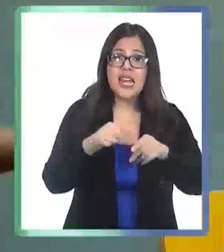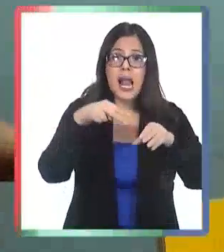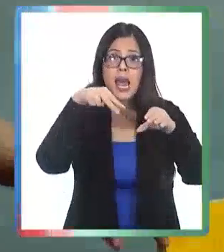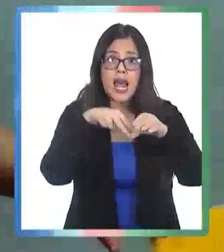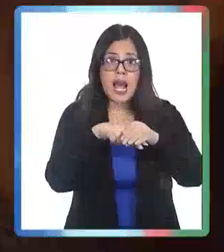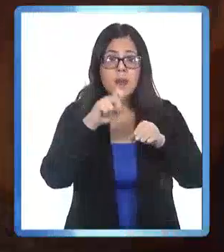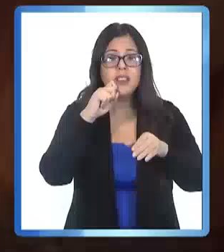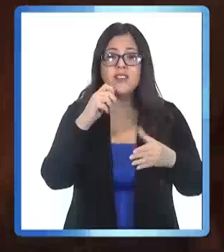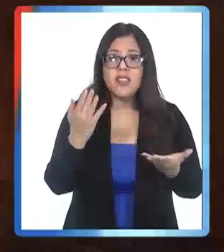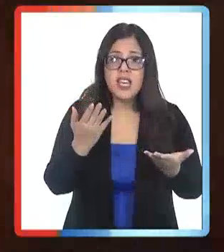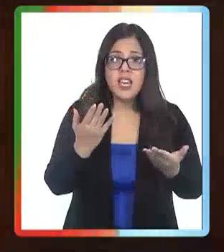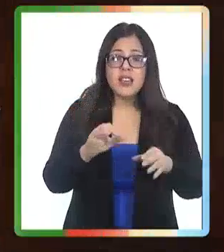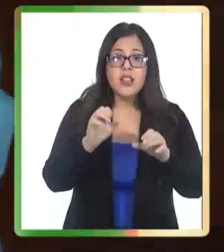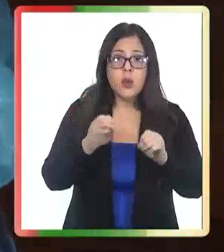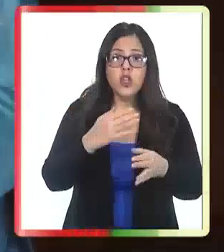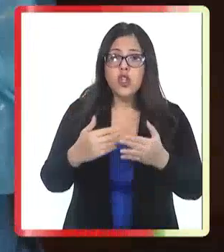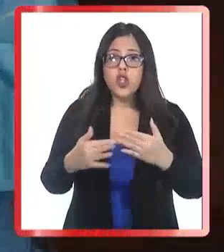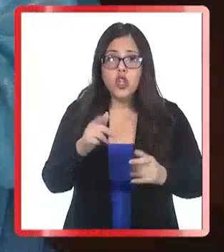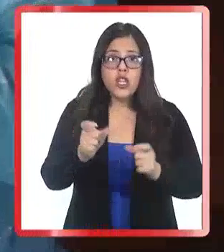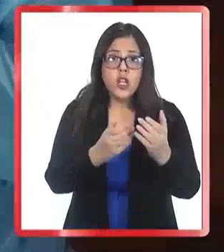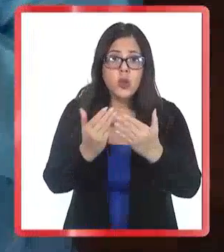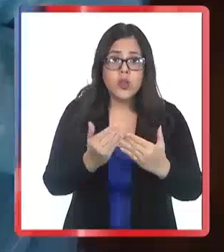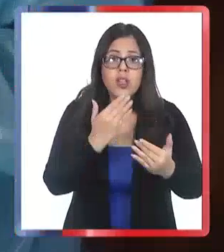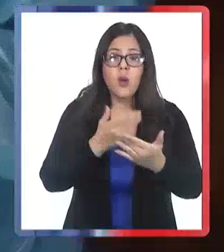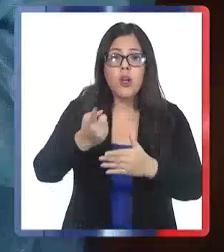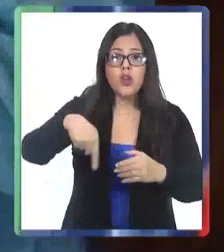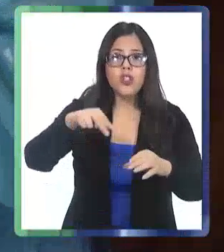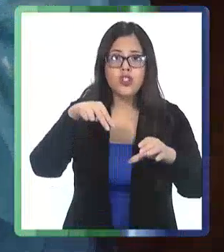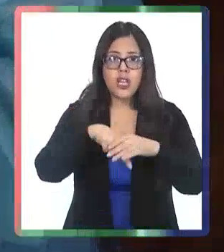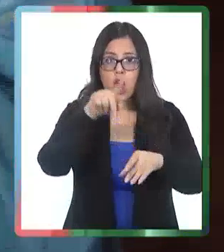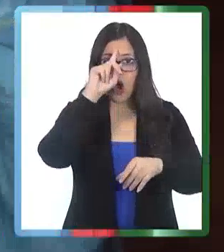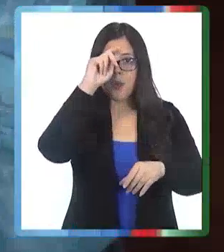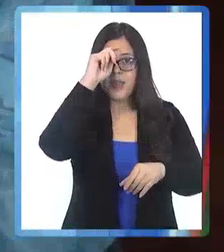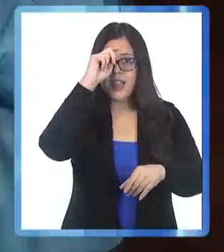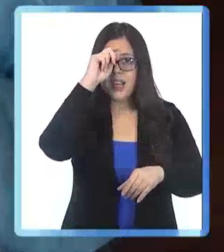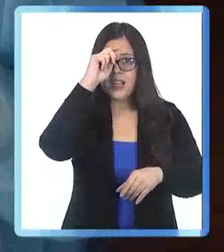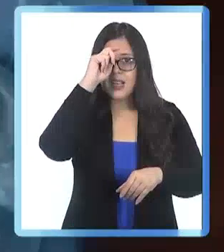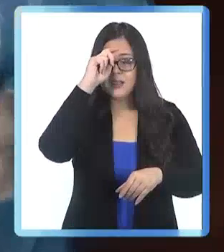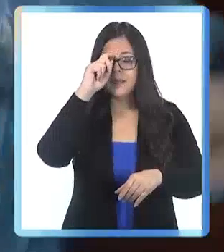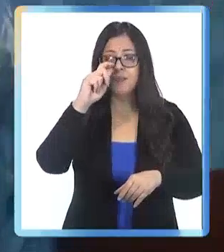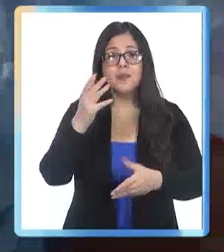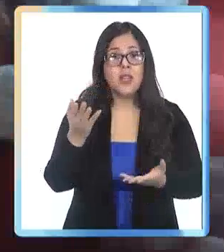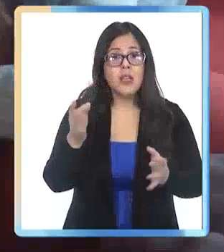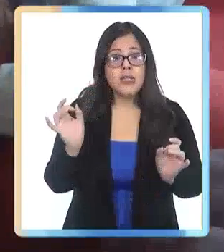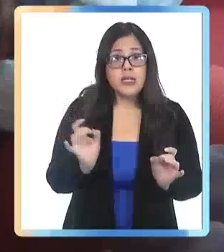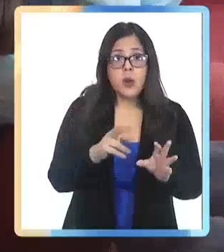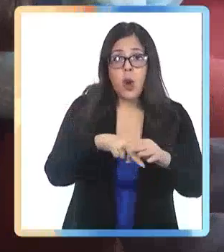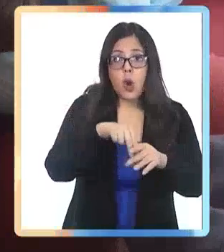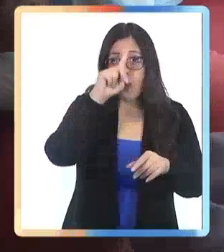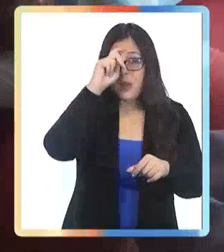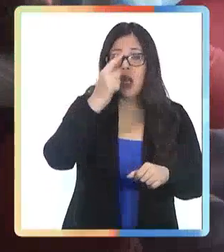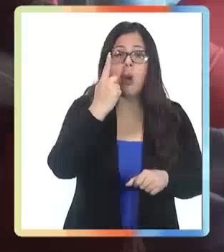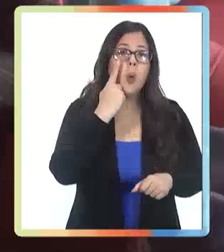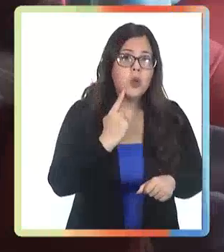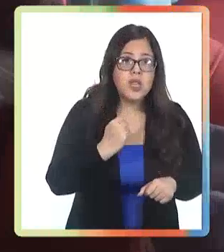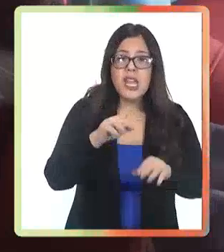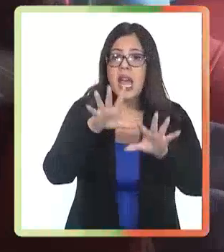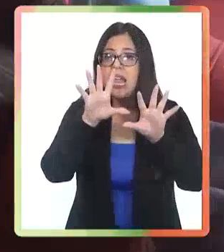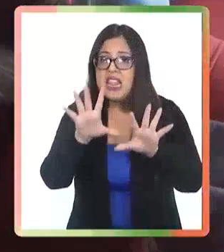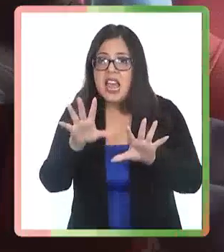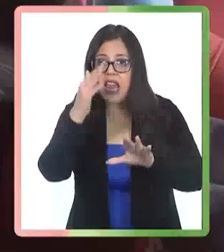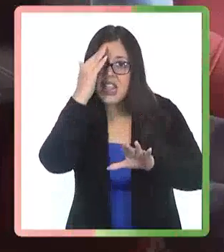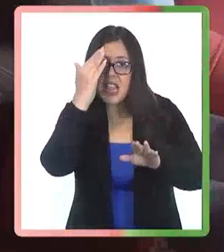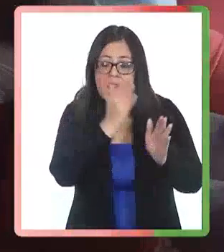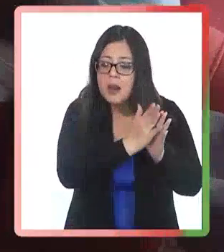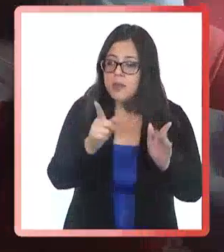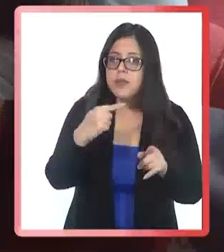que es la atención educativa que se le da al estudiante mientras se encuentra hospitalizado, ¿verdad? Si está hospitalizado un día,